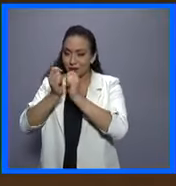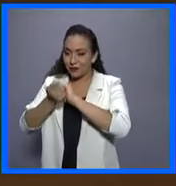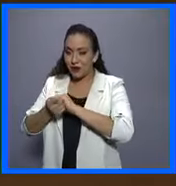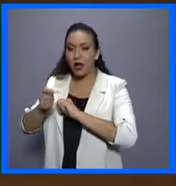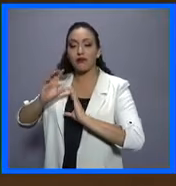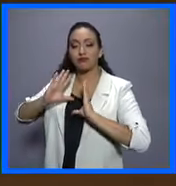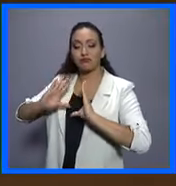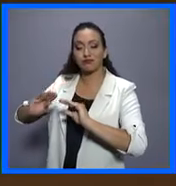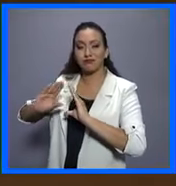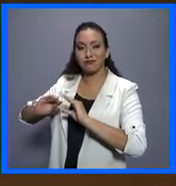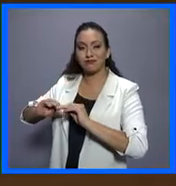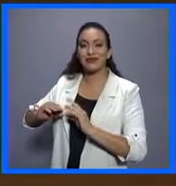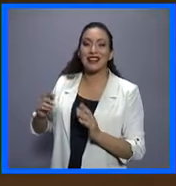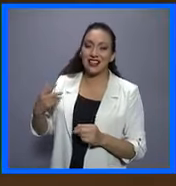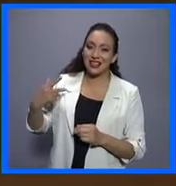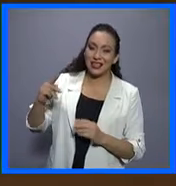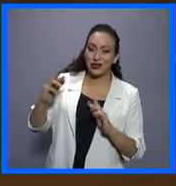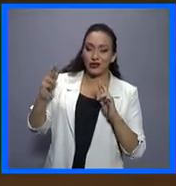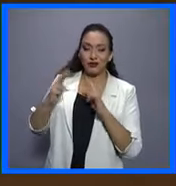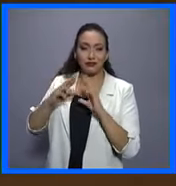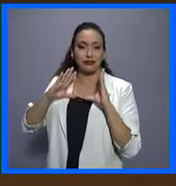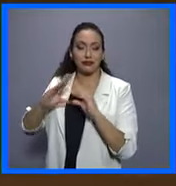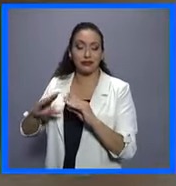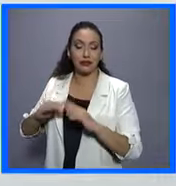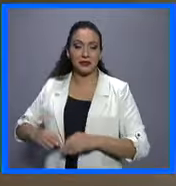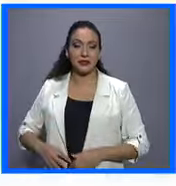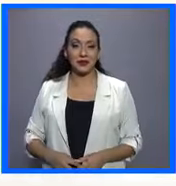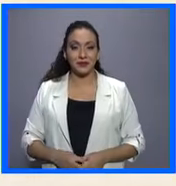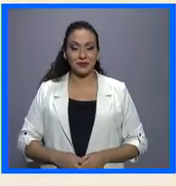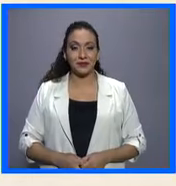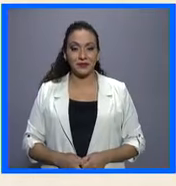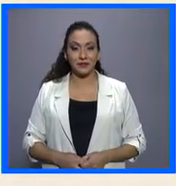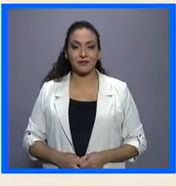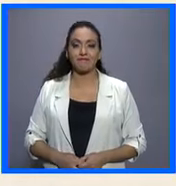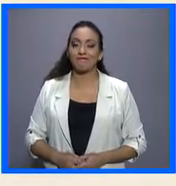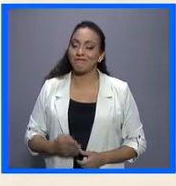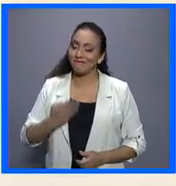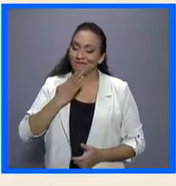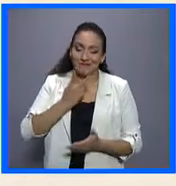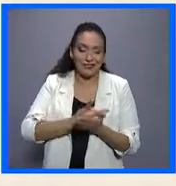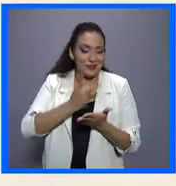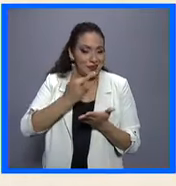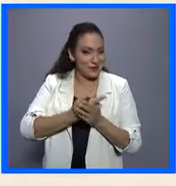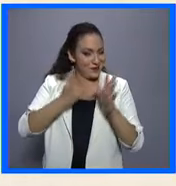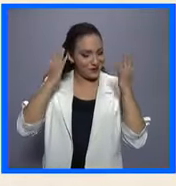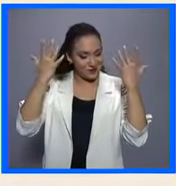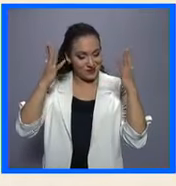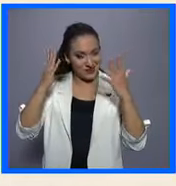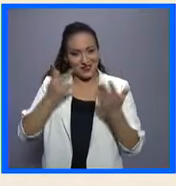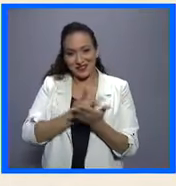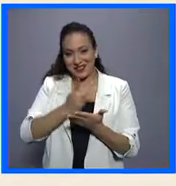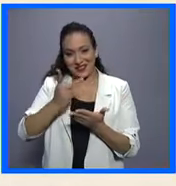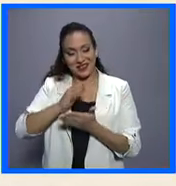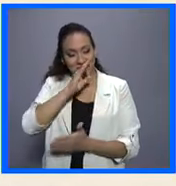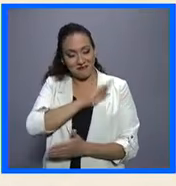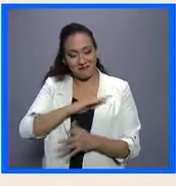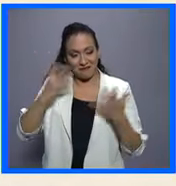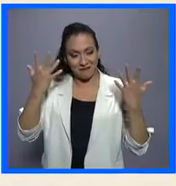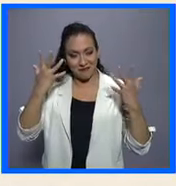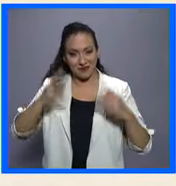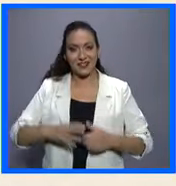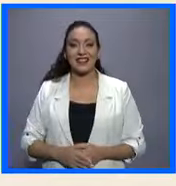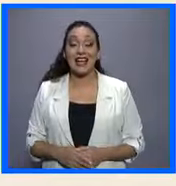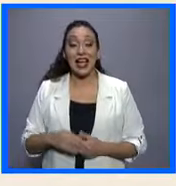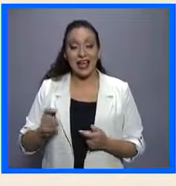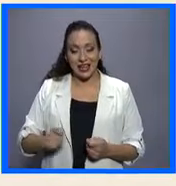su labor de catequesis. Enhorabuena por el Premio Cervantes 2025 a Gonzalo Celorio,